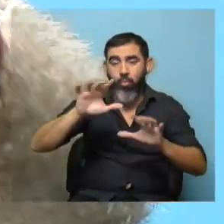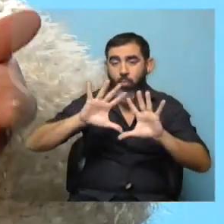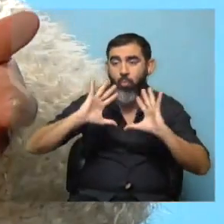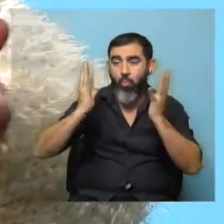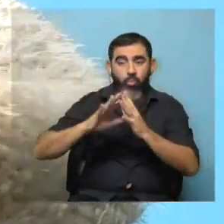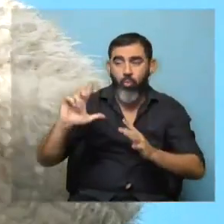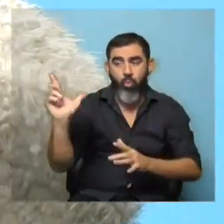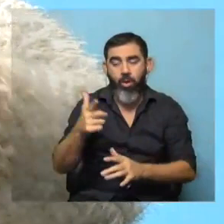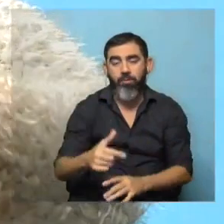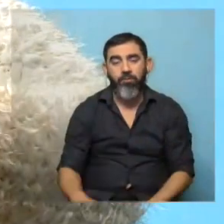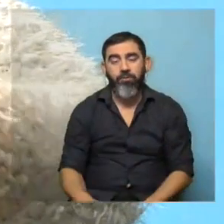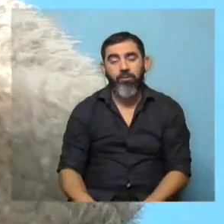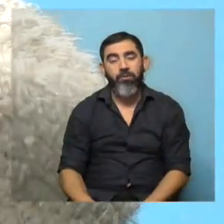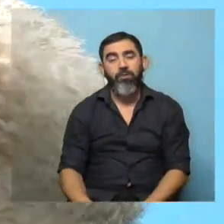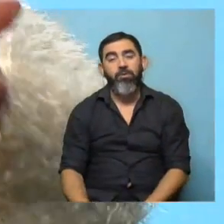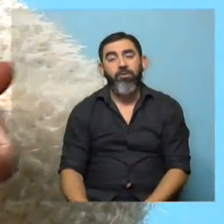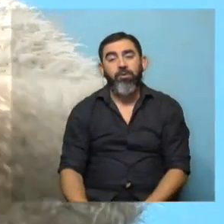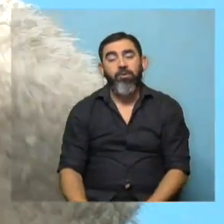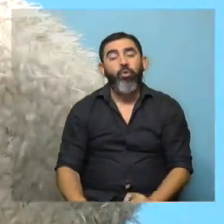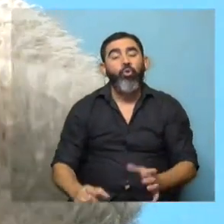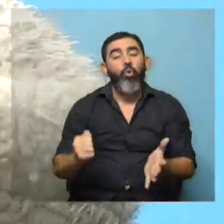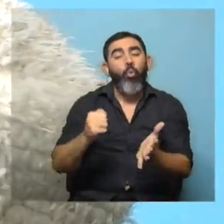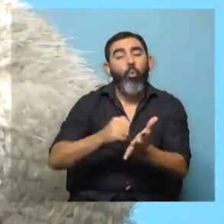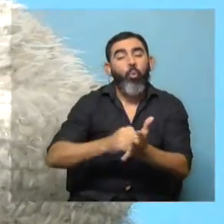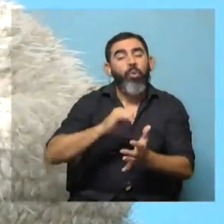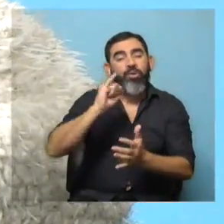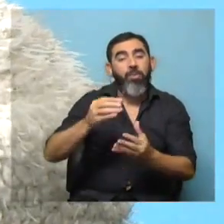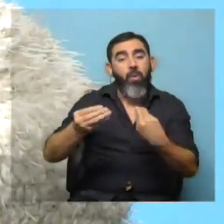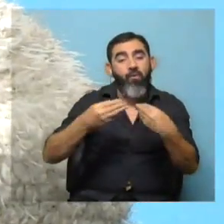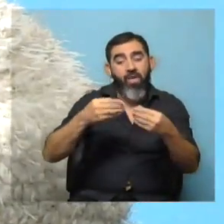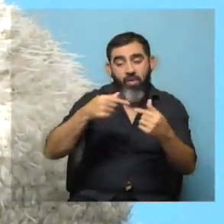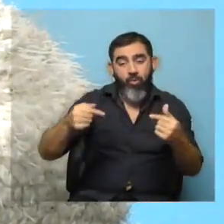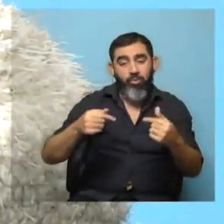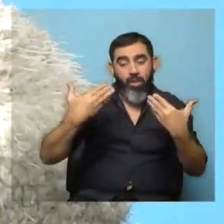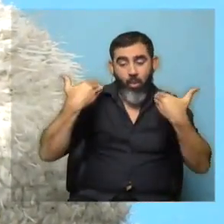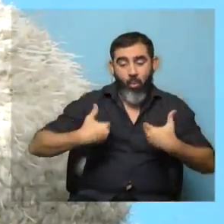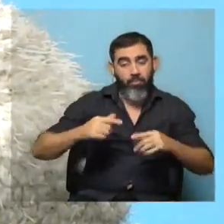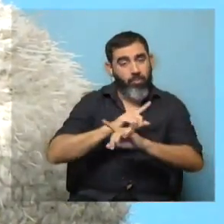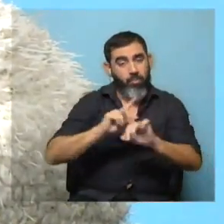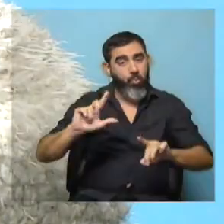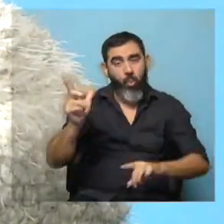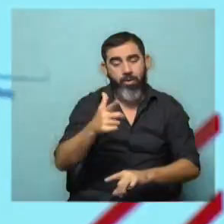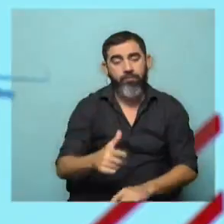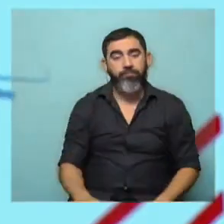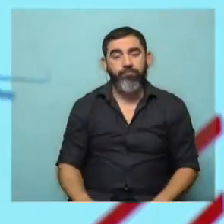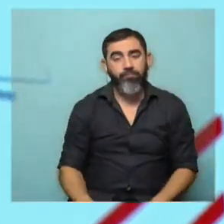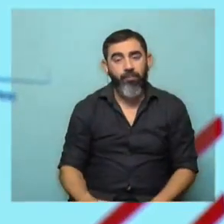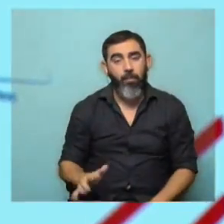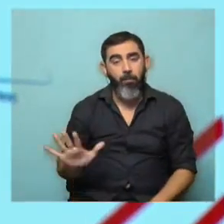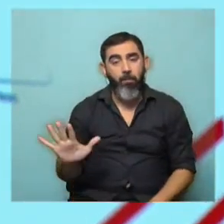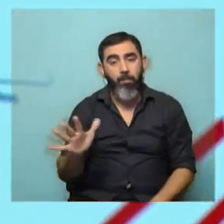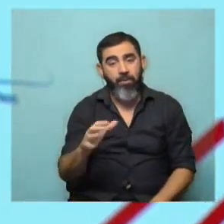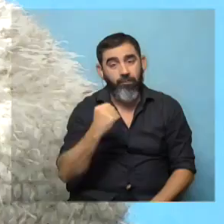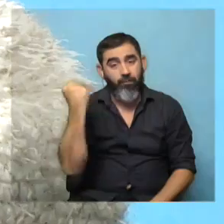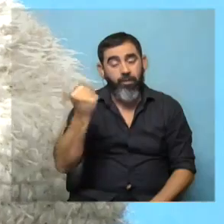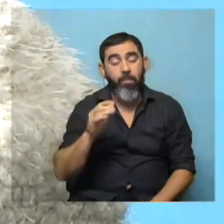en otros lugares donde aparecen amonoideos o cefalópodos ortoconos. Y en el caso de peces debe ser clave. En